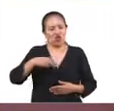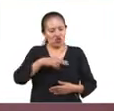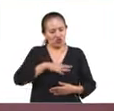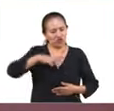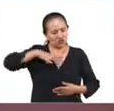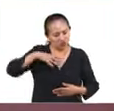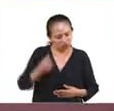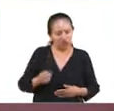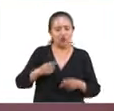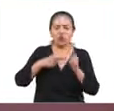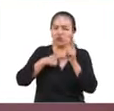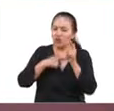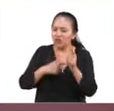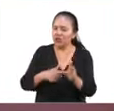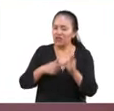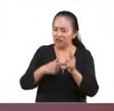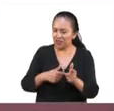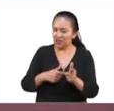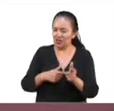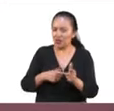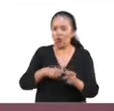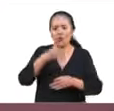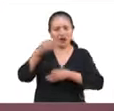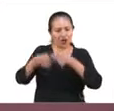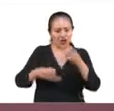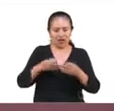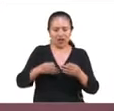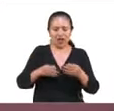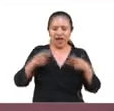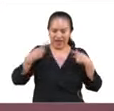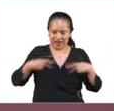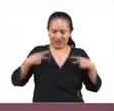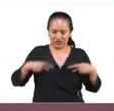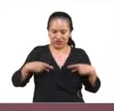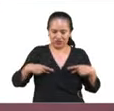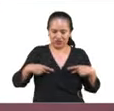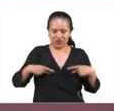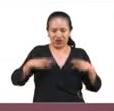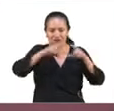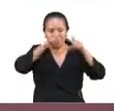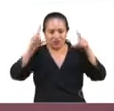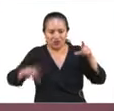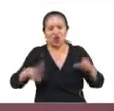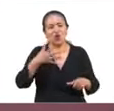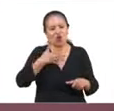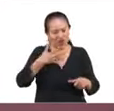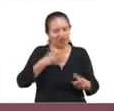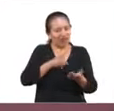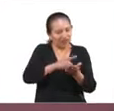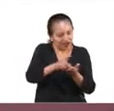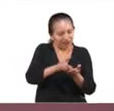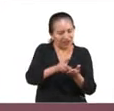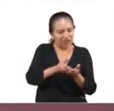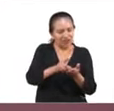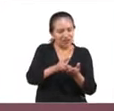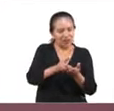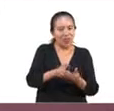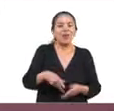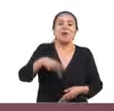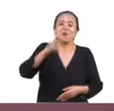lucharemos siempre por construir los derechos del pueblo de México. Pero también luchamos en contra